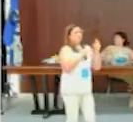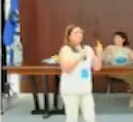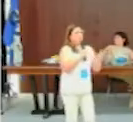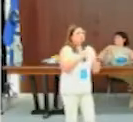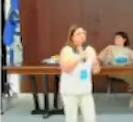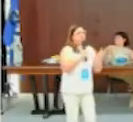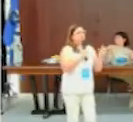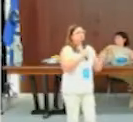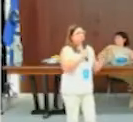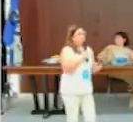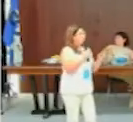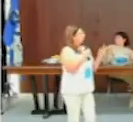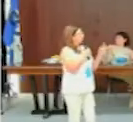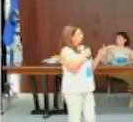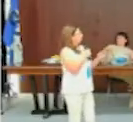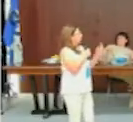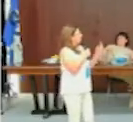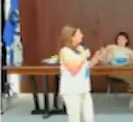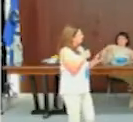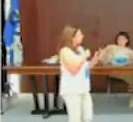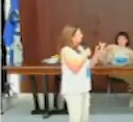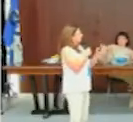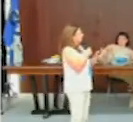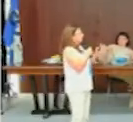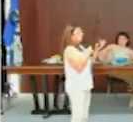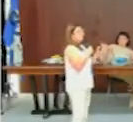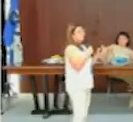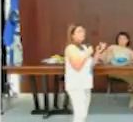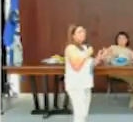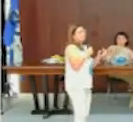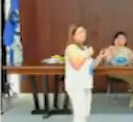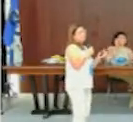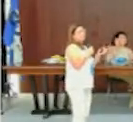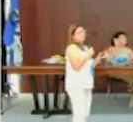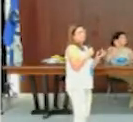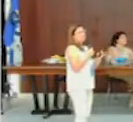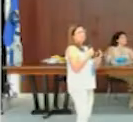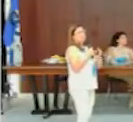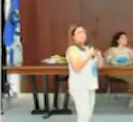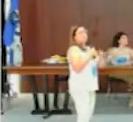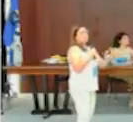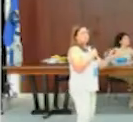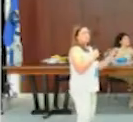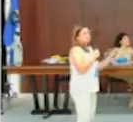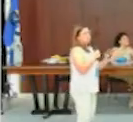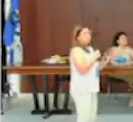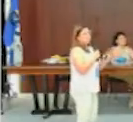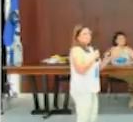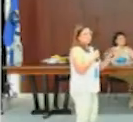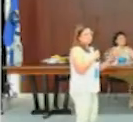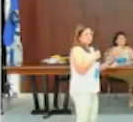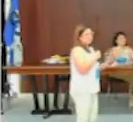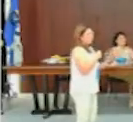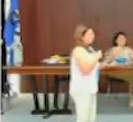con indicaciones, con escucha, con todo. Entonces, eso tenemos que tener en cuenta el horario de dar los turnos o decir